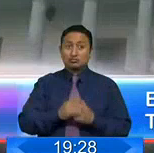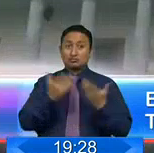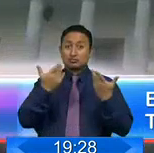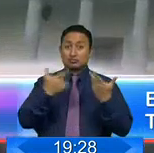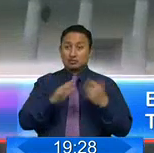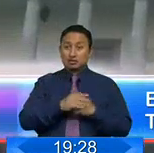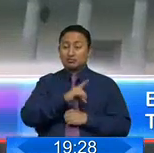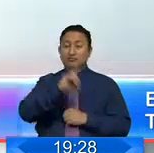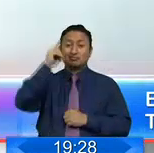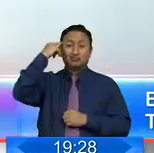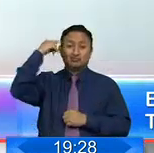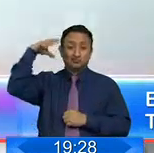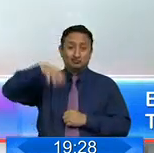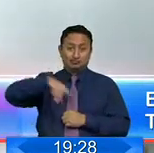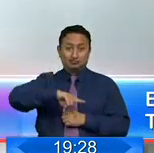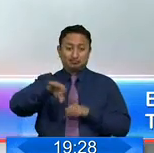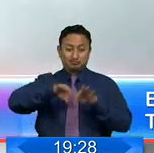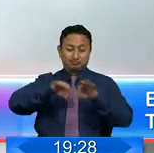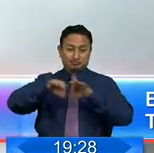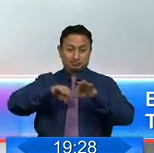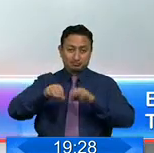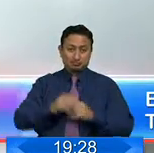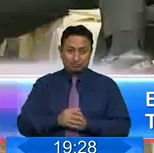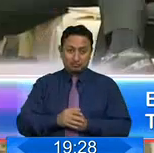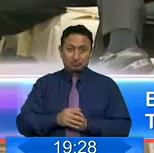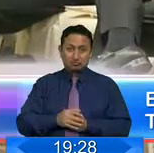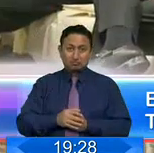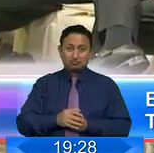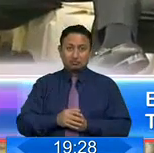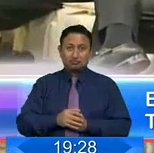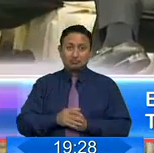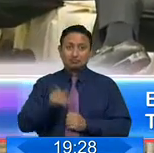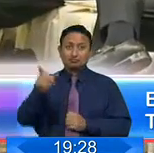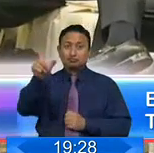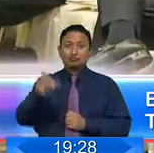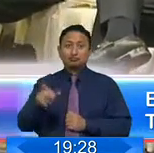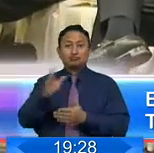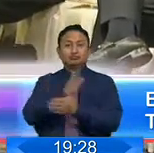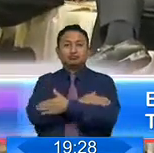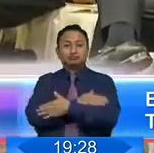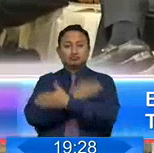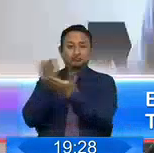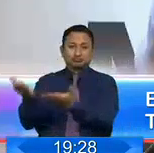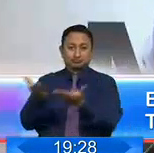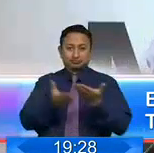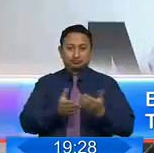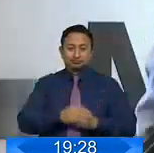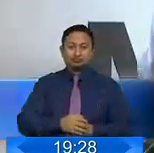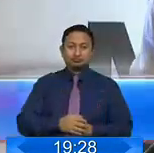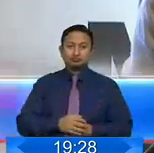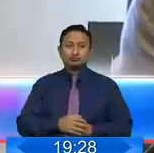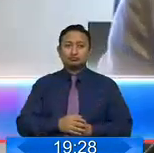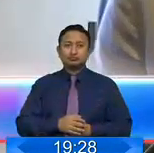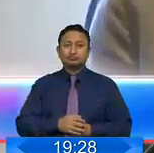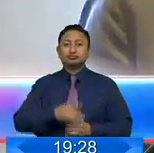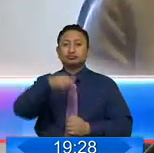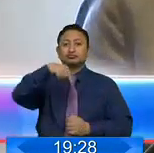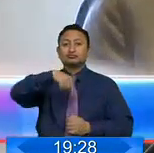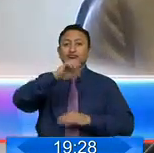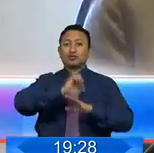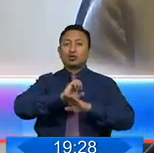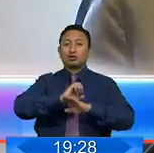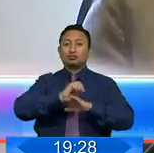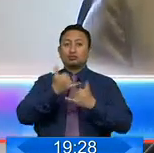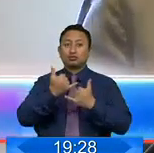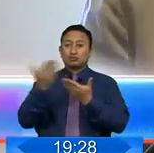estado económico actual del Ecuador, dio la bienvenida a las nuevas inversiones. Un país que está dispuesto